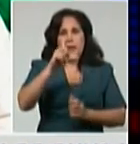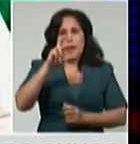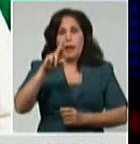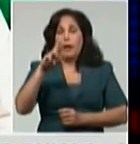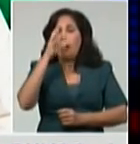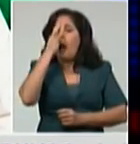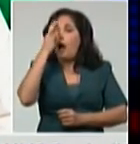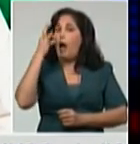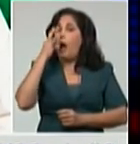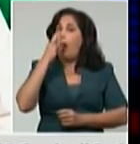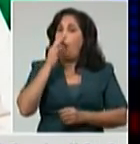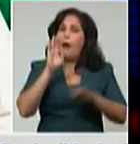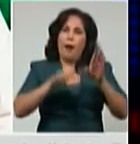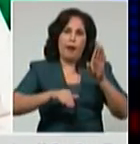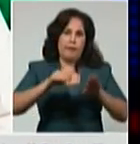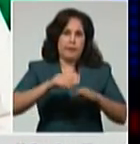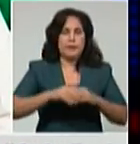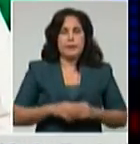casos.